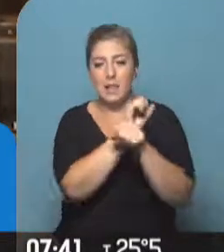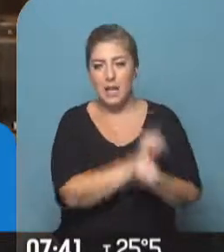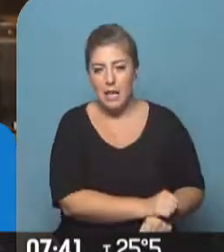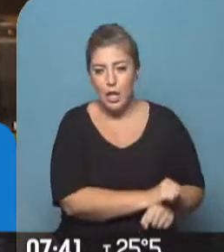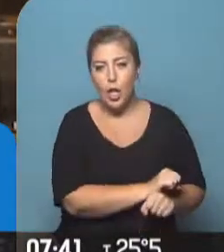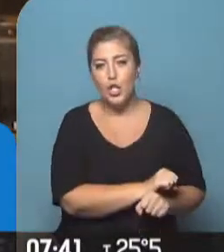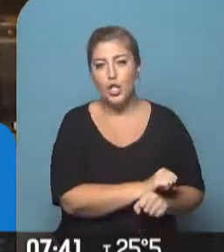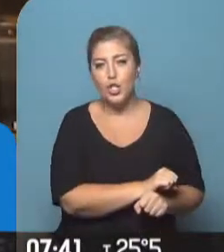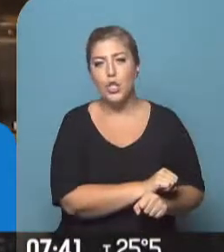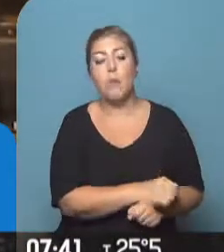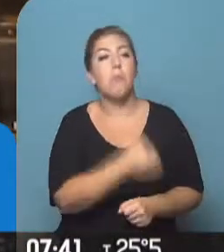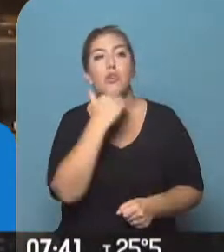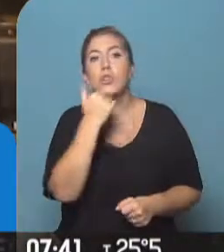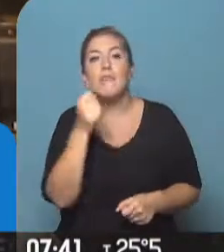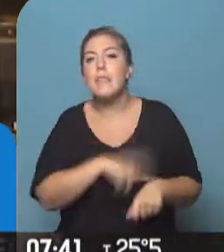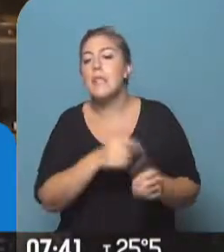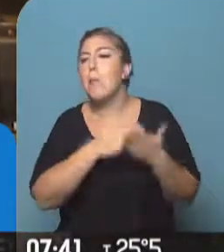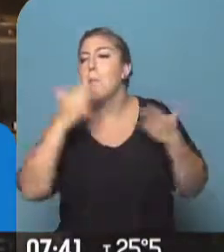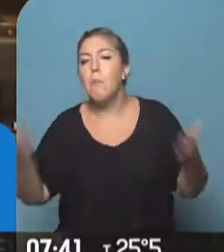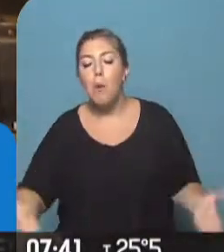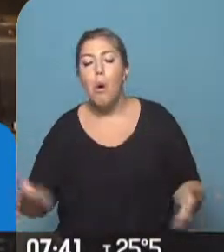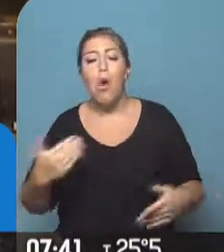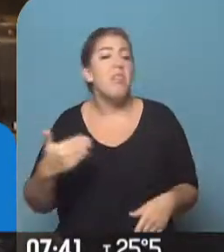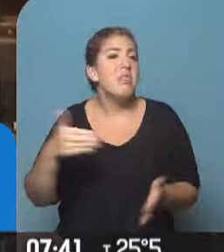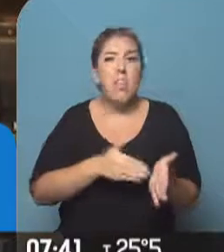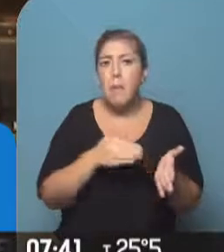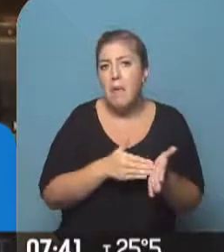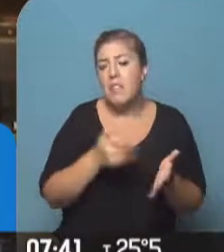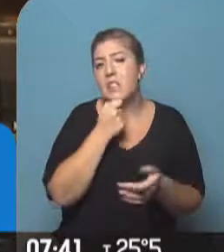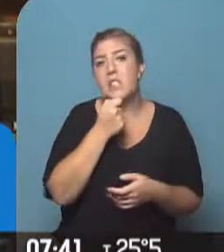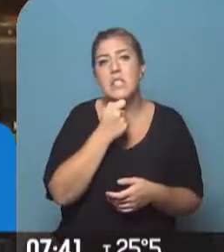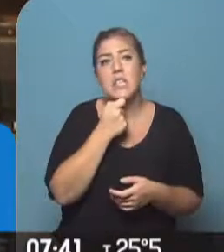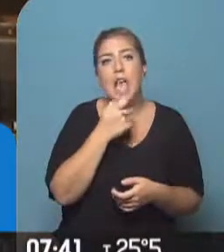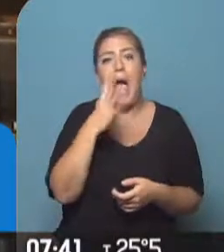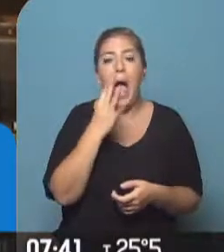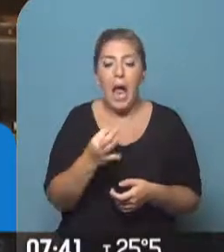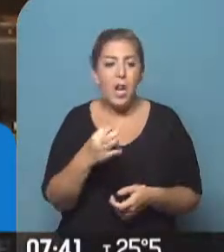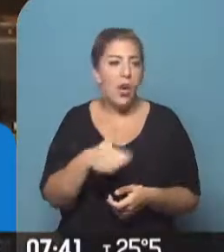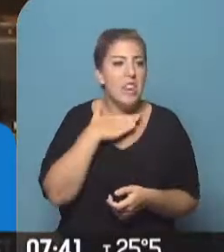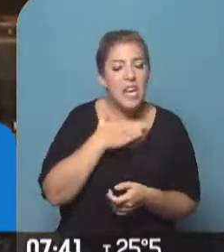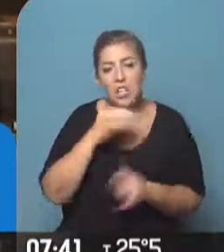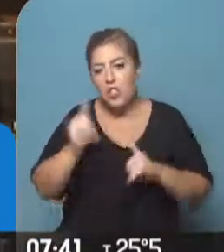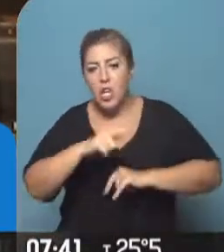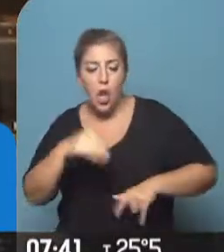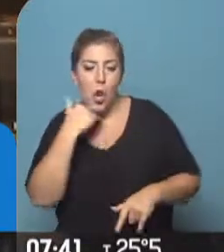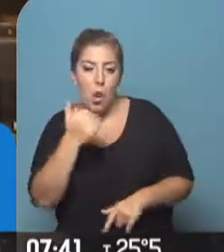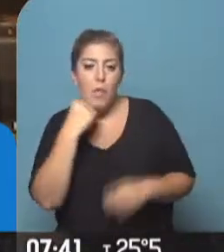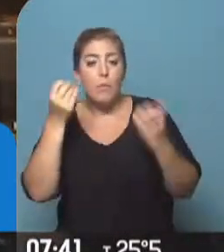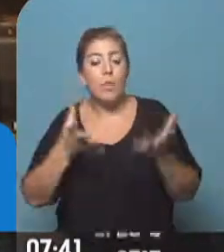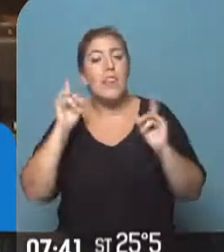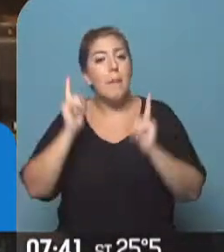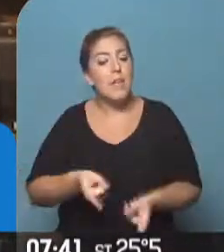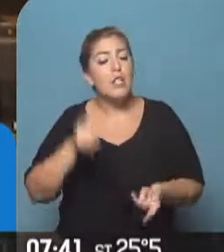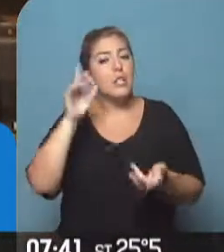de manera indefinida, independientemente de que cometieran o no algún hecho reprochable, porque además lo está haciendo en el marco de